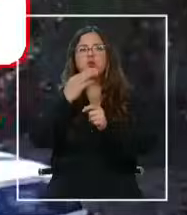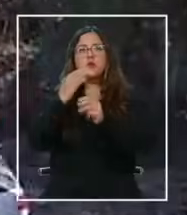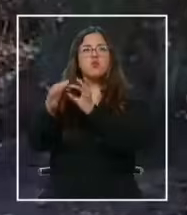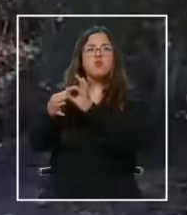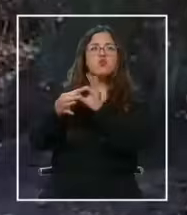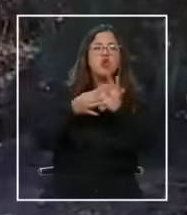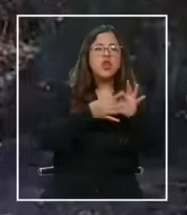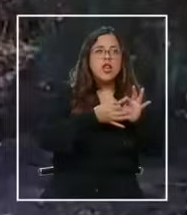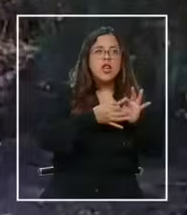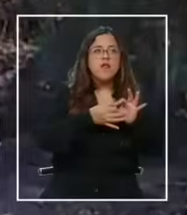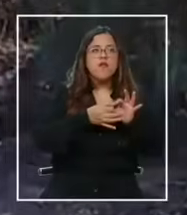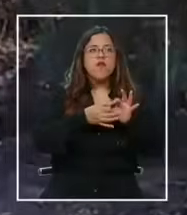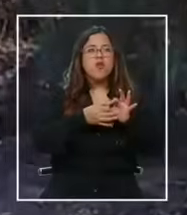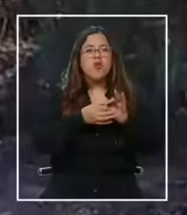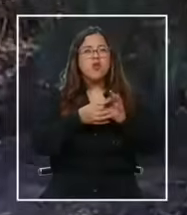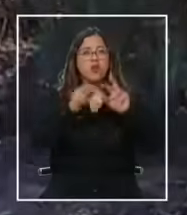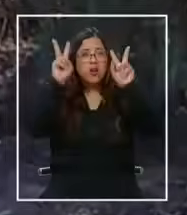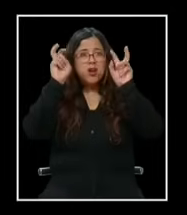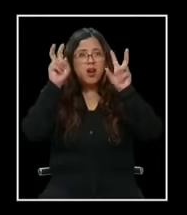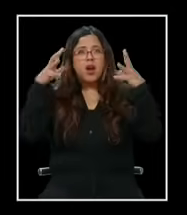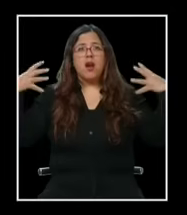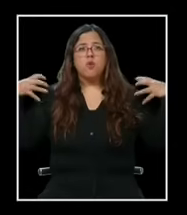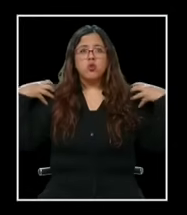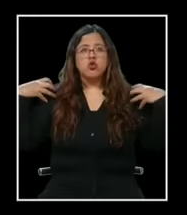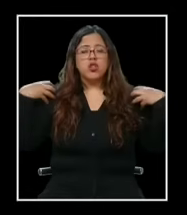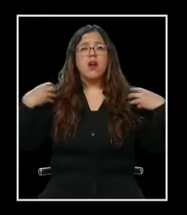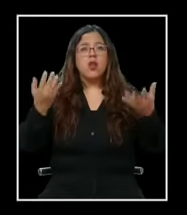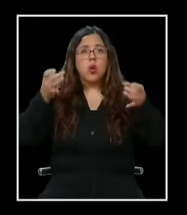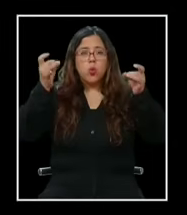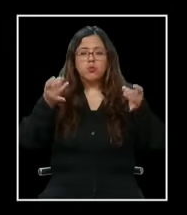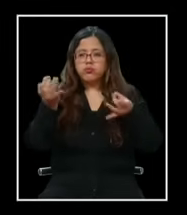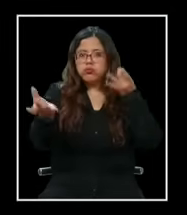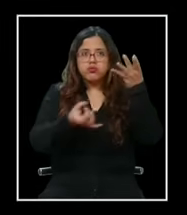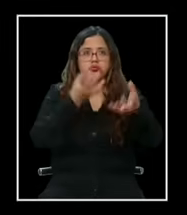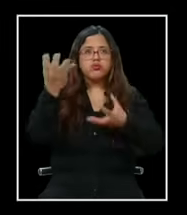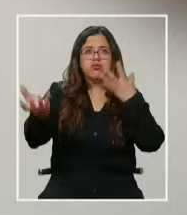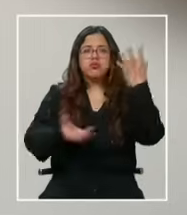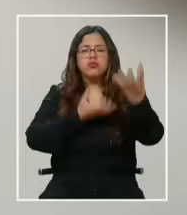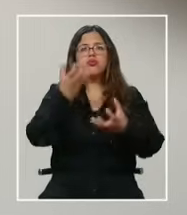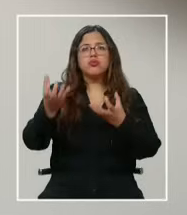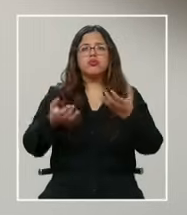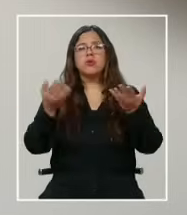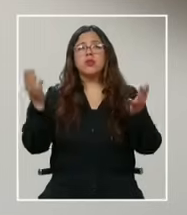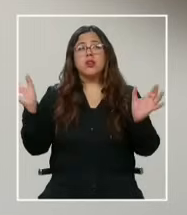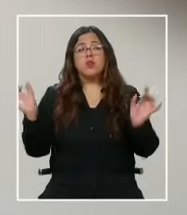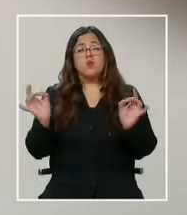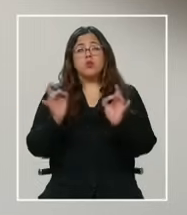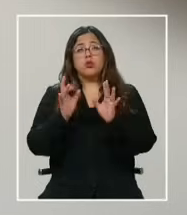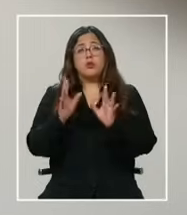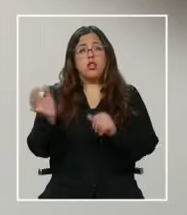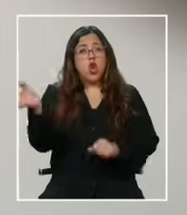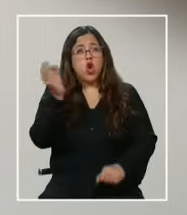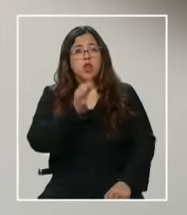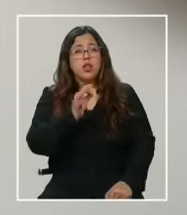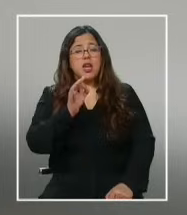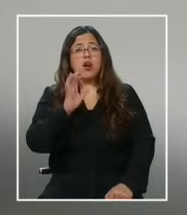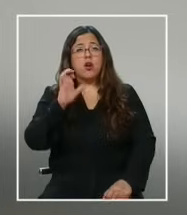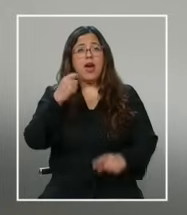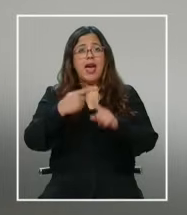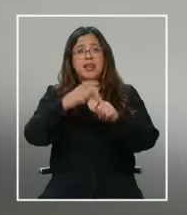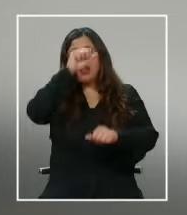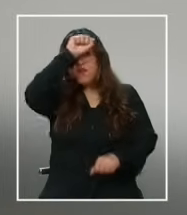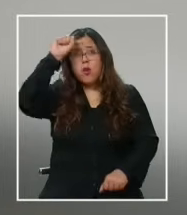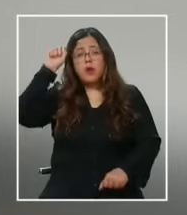motivaciones que llevaron a estos presuntos responsables para iniciar el incendio se trataría según la propia declaración del ex bombero